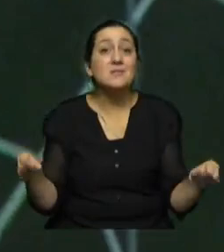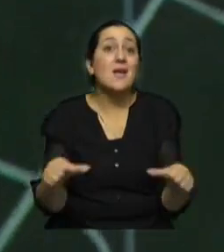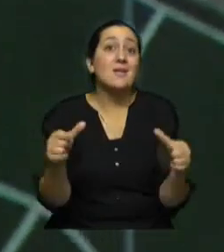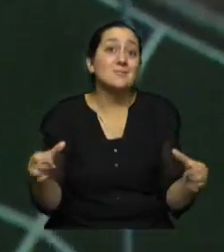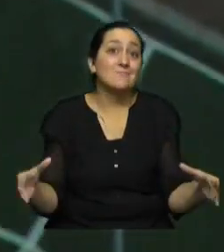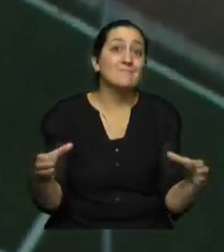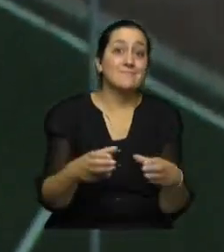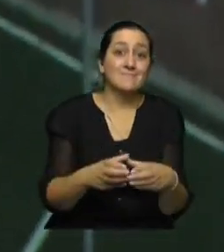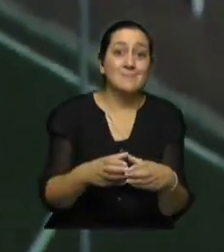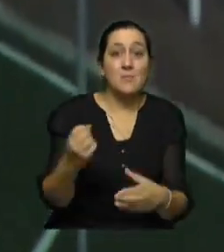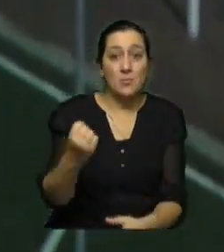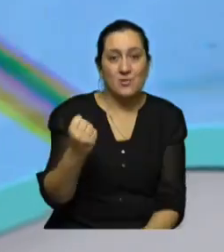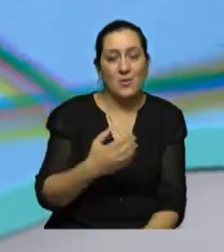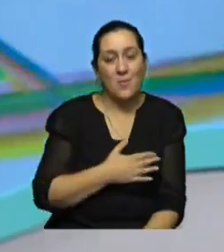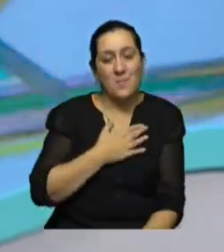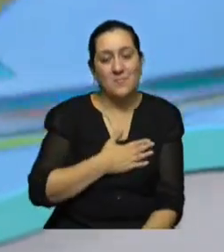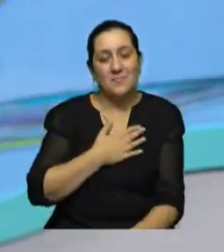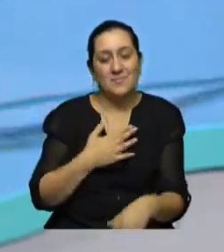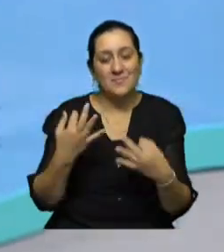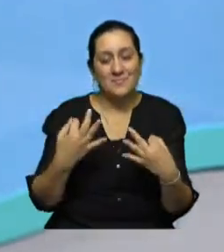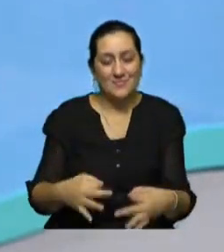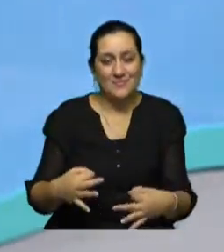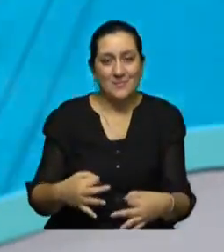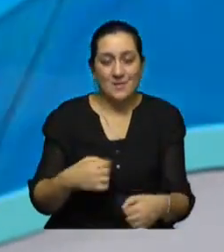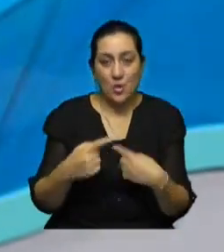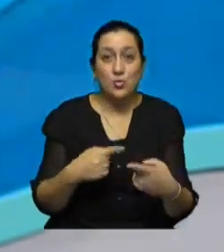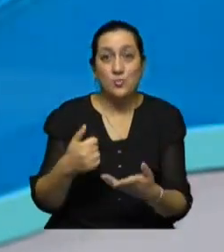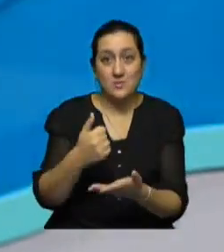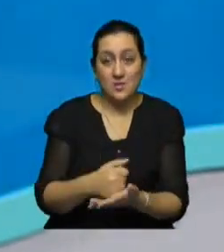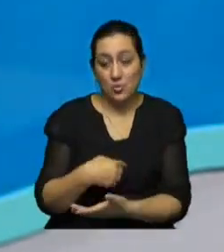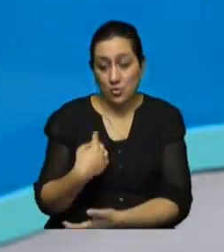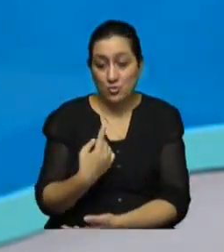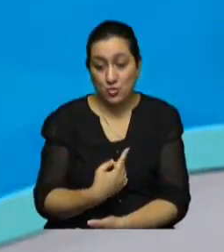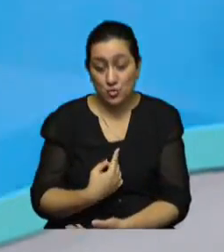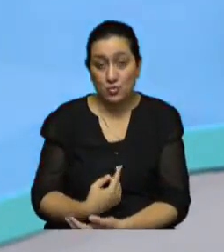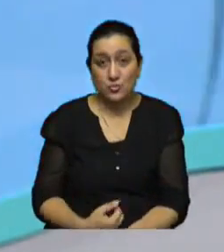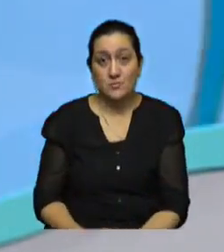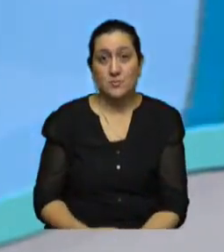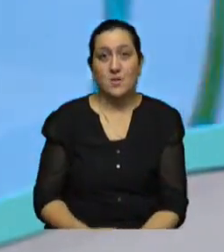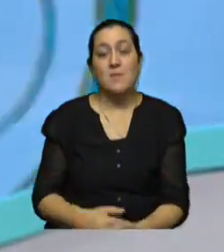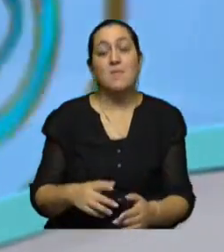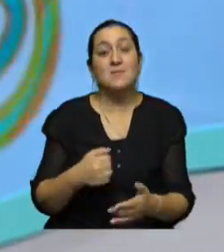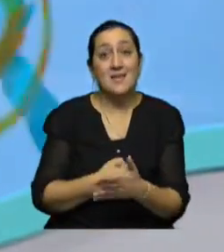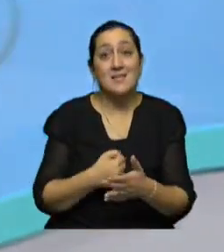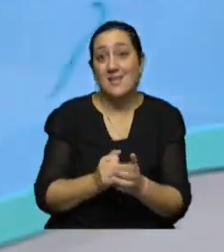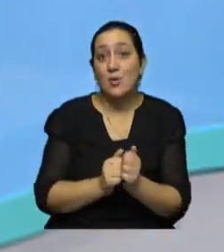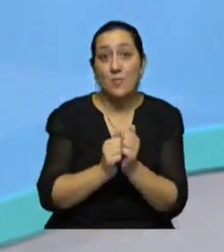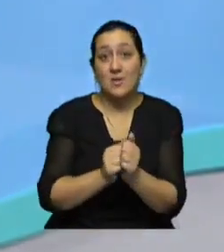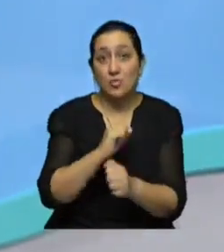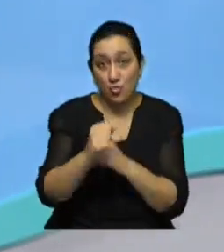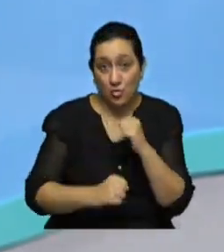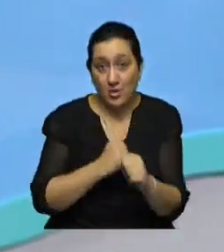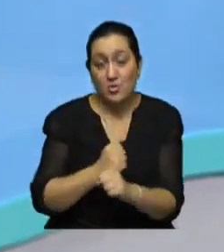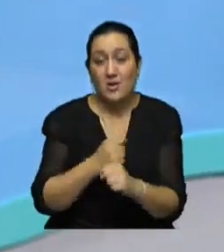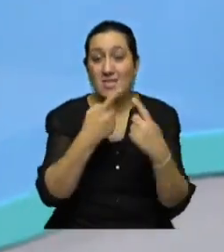clave. Luis, un placer de verdad que estés con nosotros, que sigas estando porque vamos a tratar de acompañarlos durante todo el año desde el lugar que podamos. Las formas